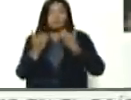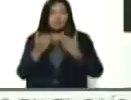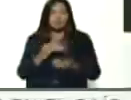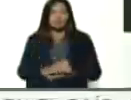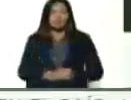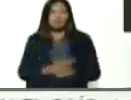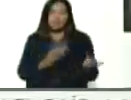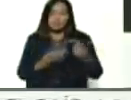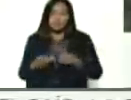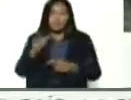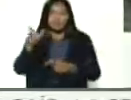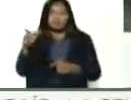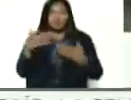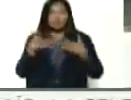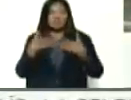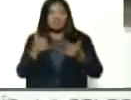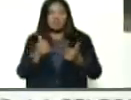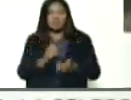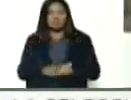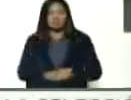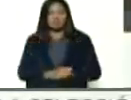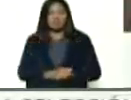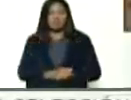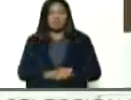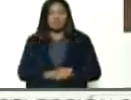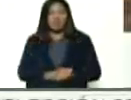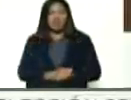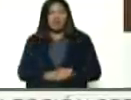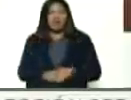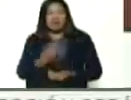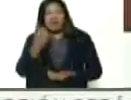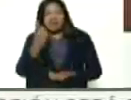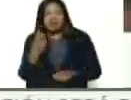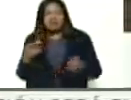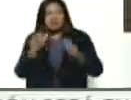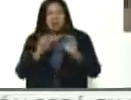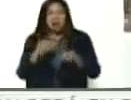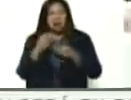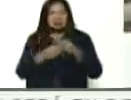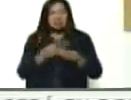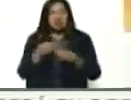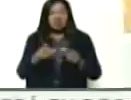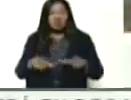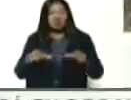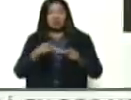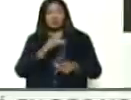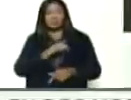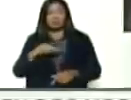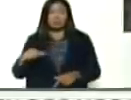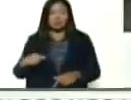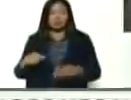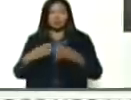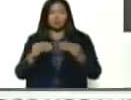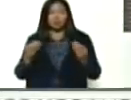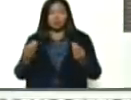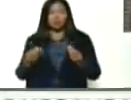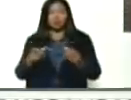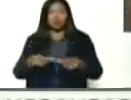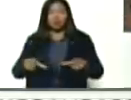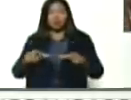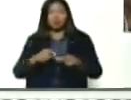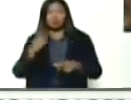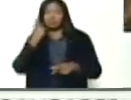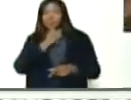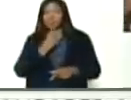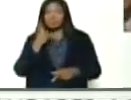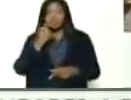a personal de salud de los que están rezagados muchos de ellos que trabajan en el sector privado que tiene un consultorio odontológico solo